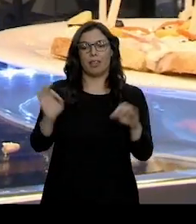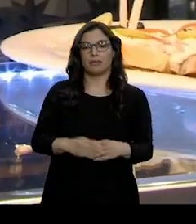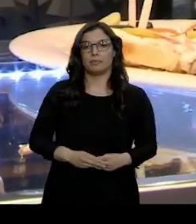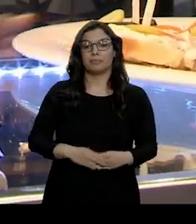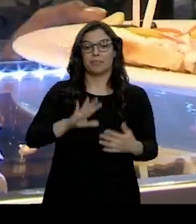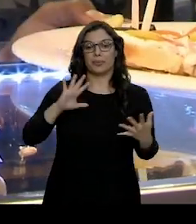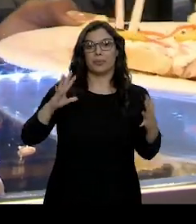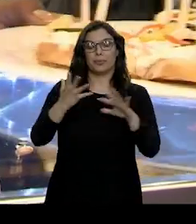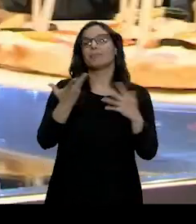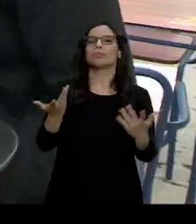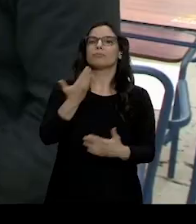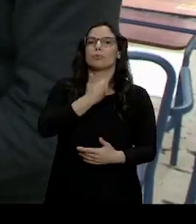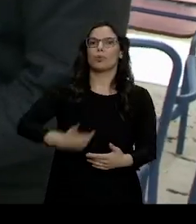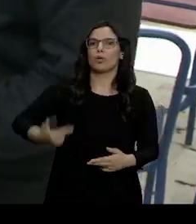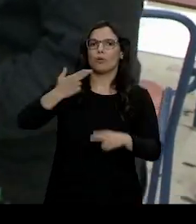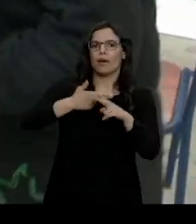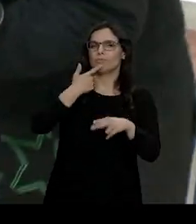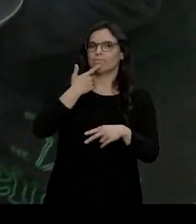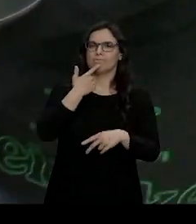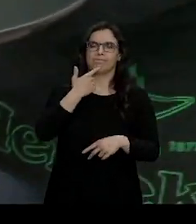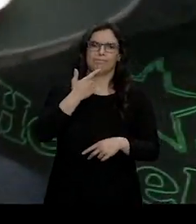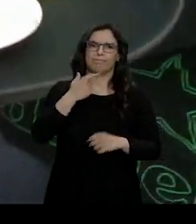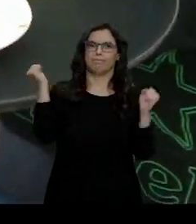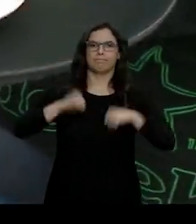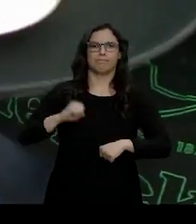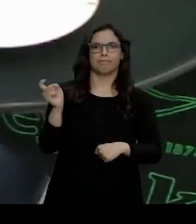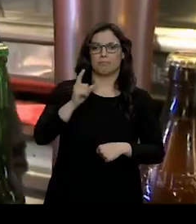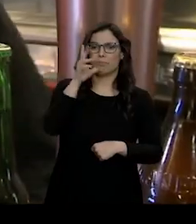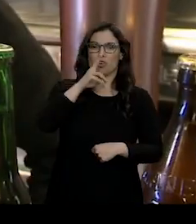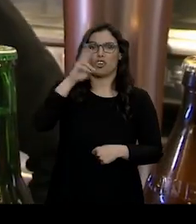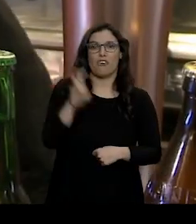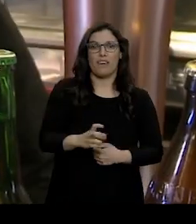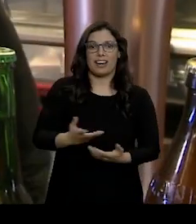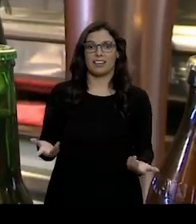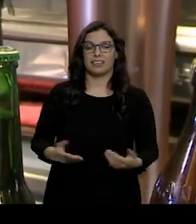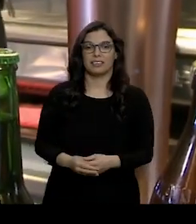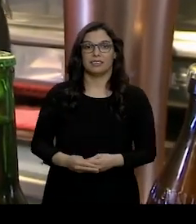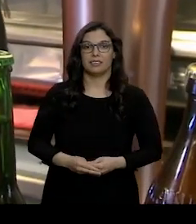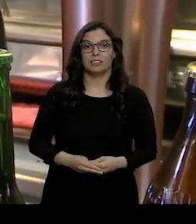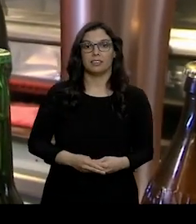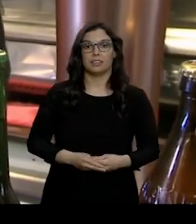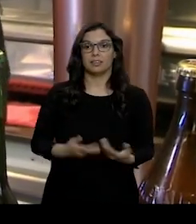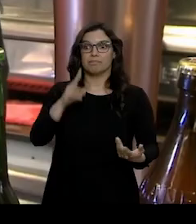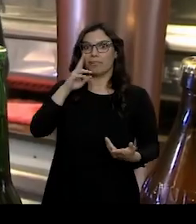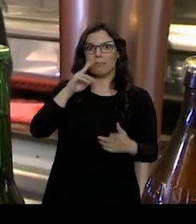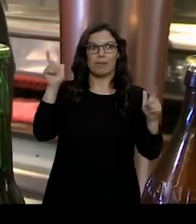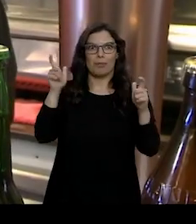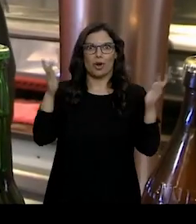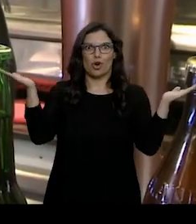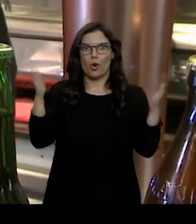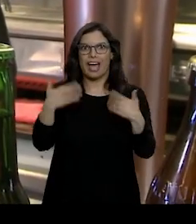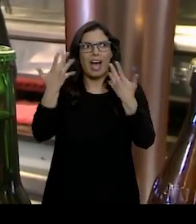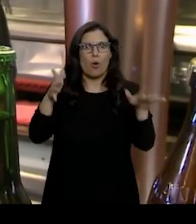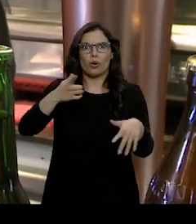evolución que lleva a los hosteleros a reiterar su oposición a esta medida por no ser efectiva. Vemos que esto no reduce, que